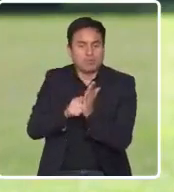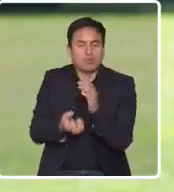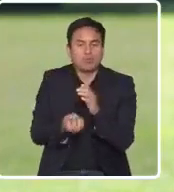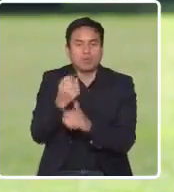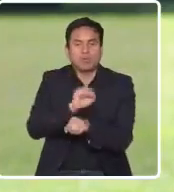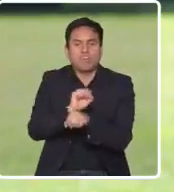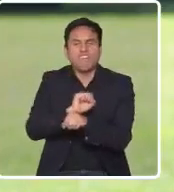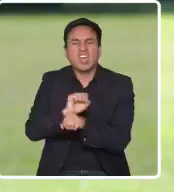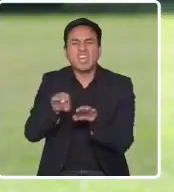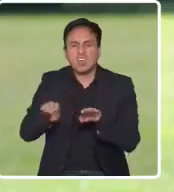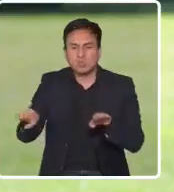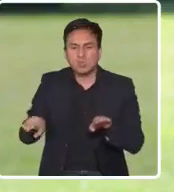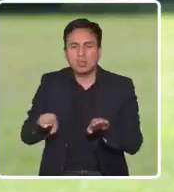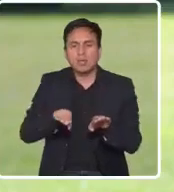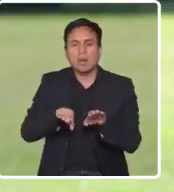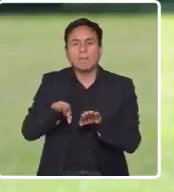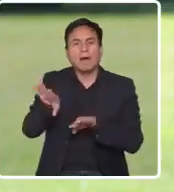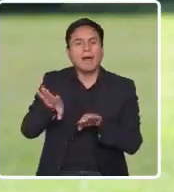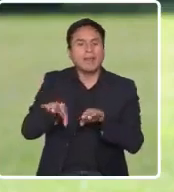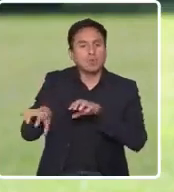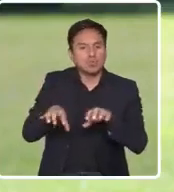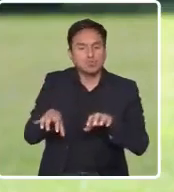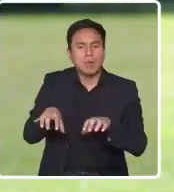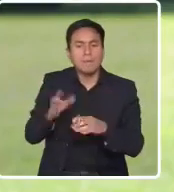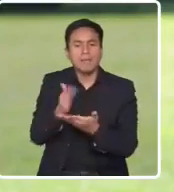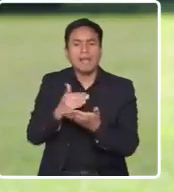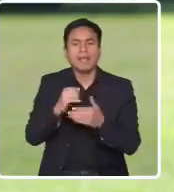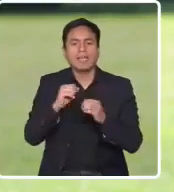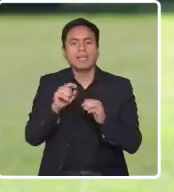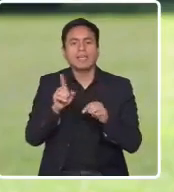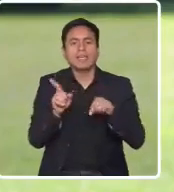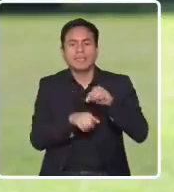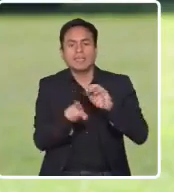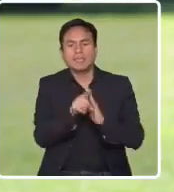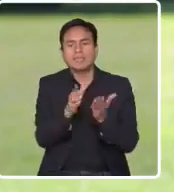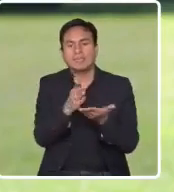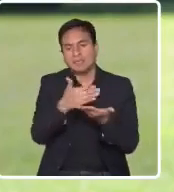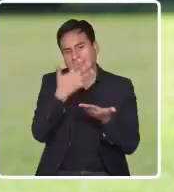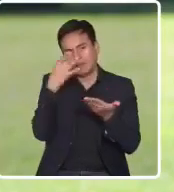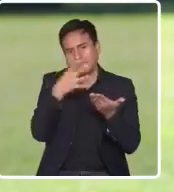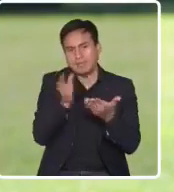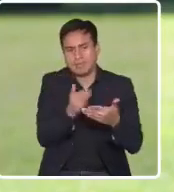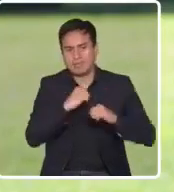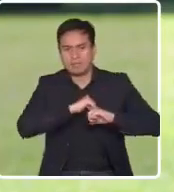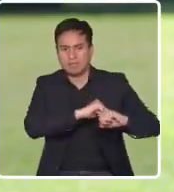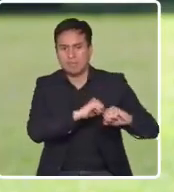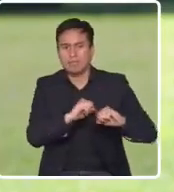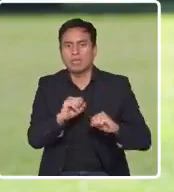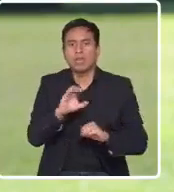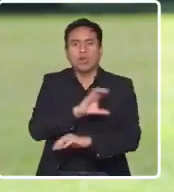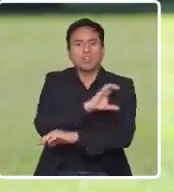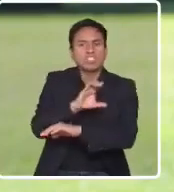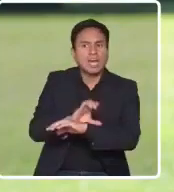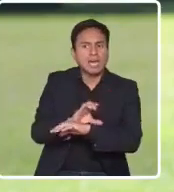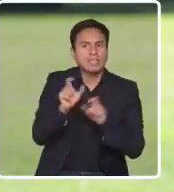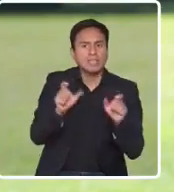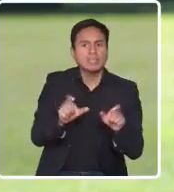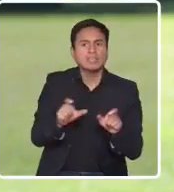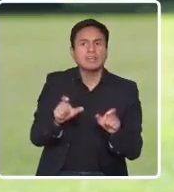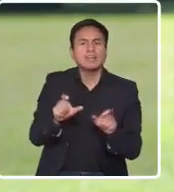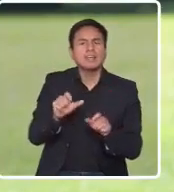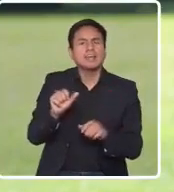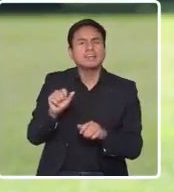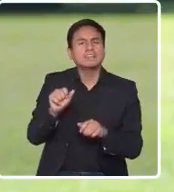nuevos vehículos, más recursos para el plan contra el crimen organizado y nuevas instalaciones de la Fiscalía en Colchane, en San Pedro de